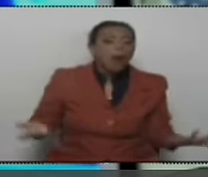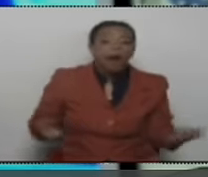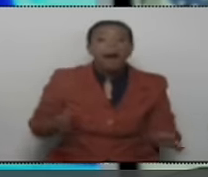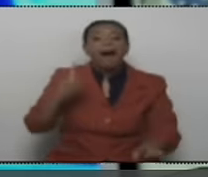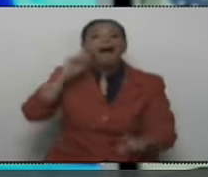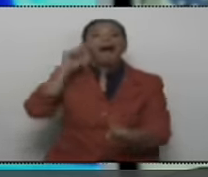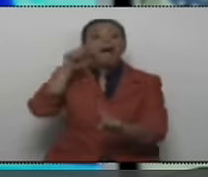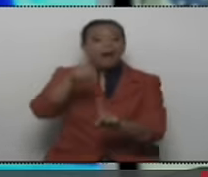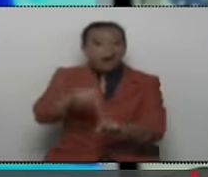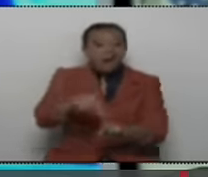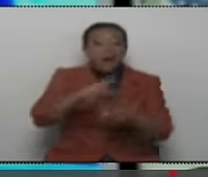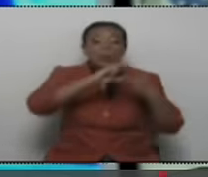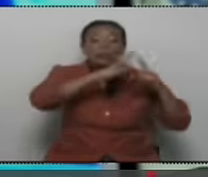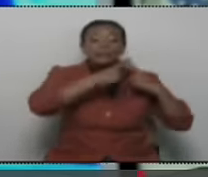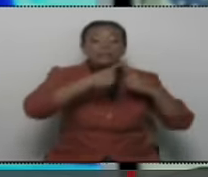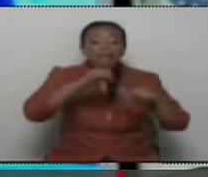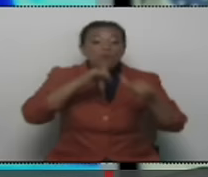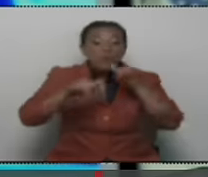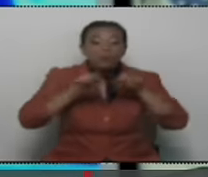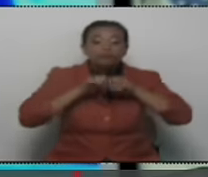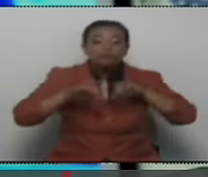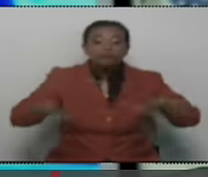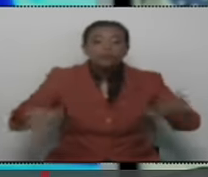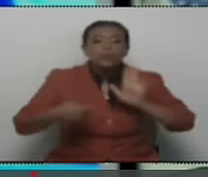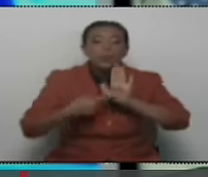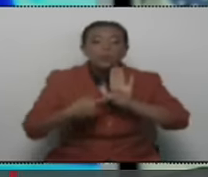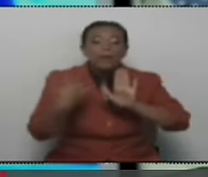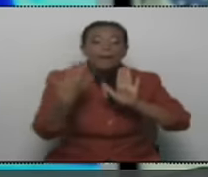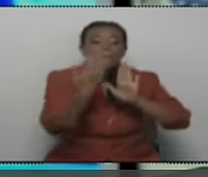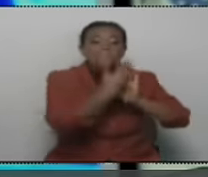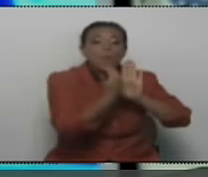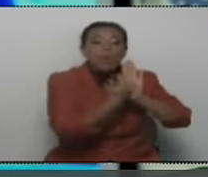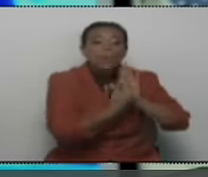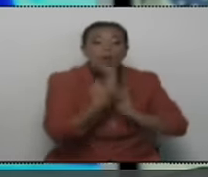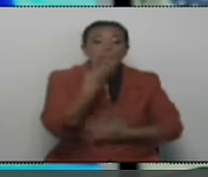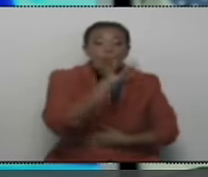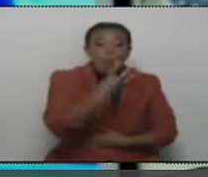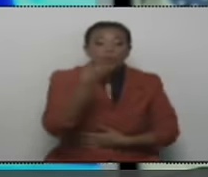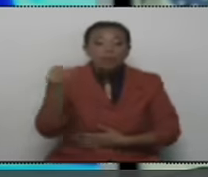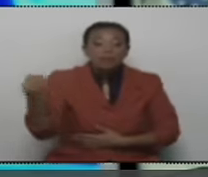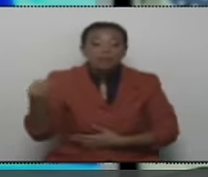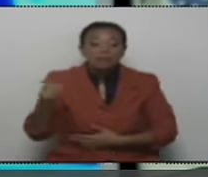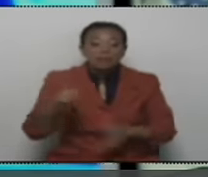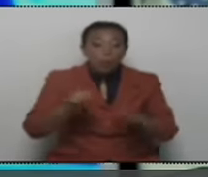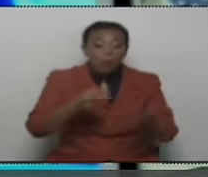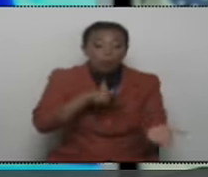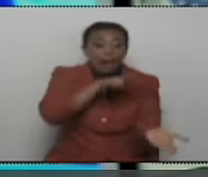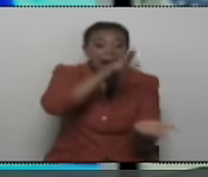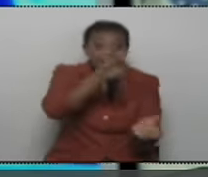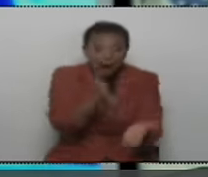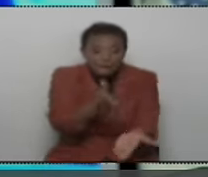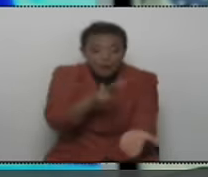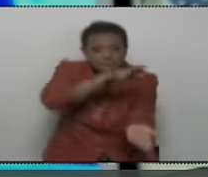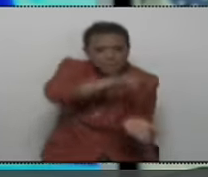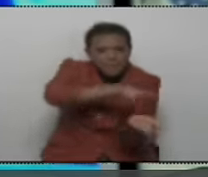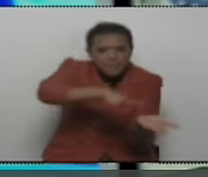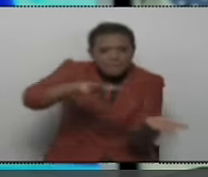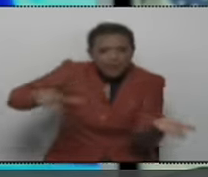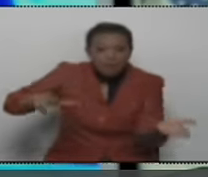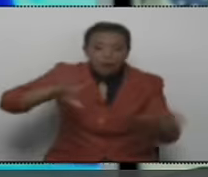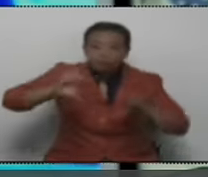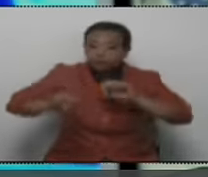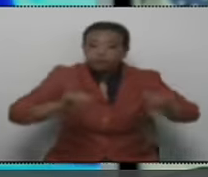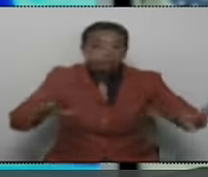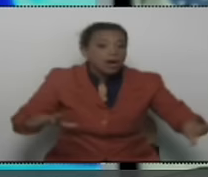nosotros a informarle a nuestro país, presidente, que más de 400 fusiles habían sido capturados.